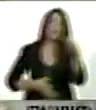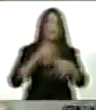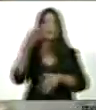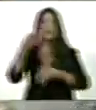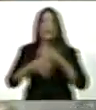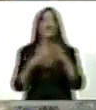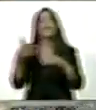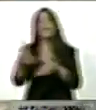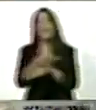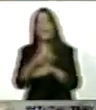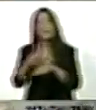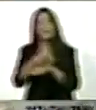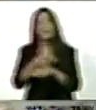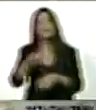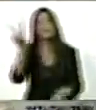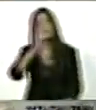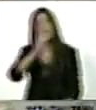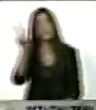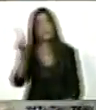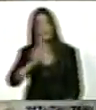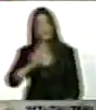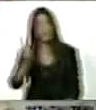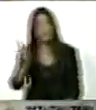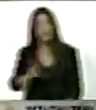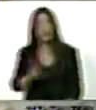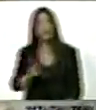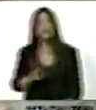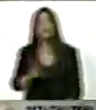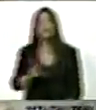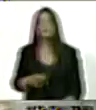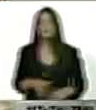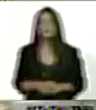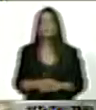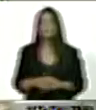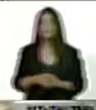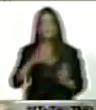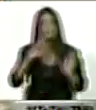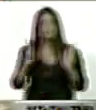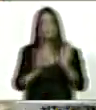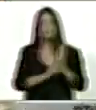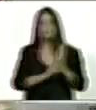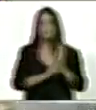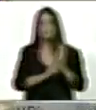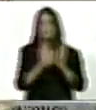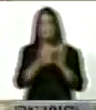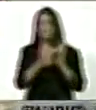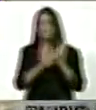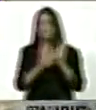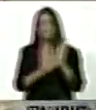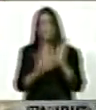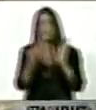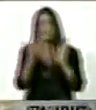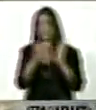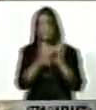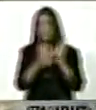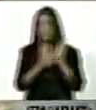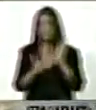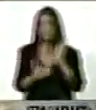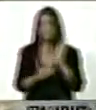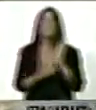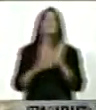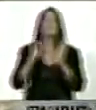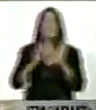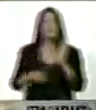el gobierno de la República Bolivariana de Venezuela y la delegación ante la mesa de diálogo ha cumplido todos y cada uno de esos puntos y estamos en